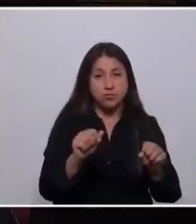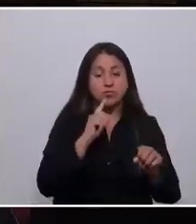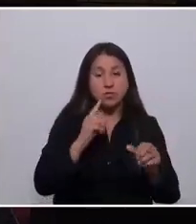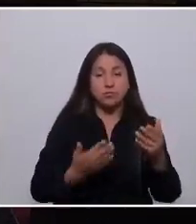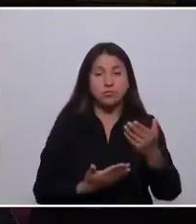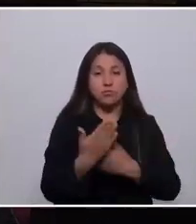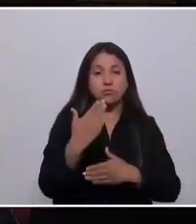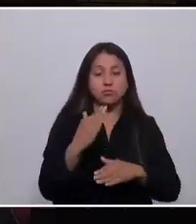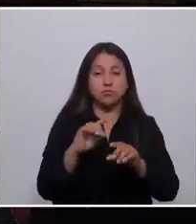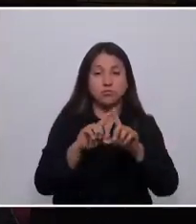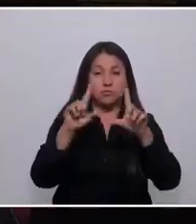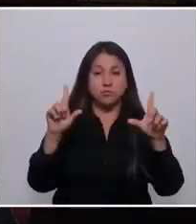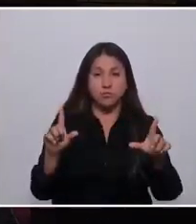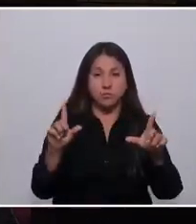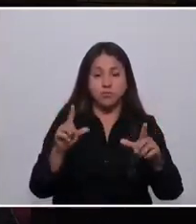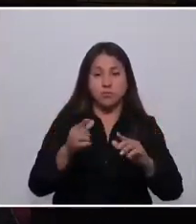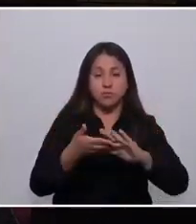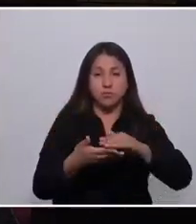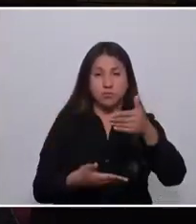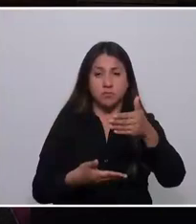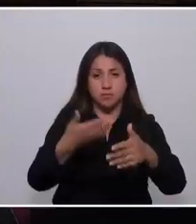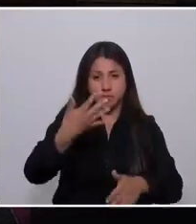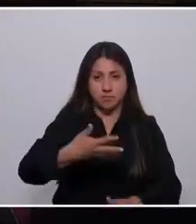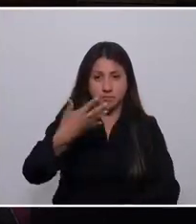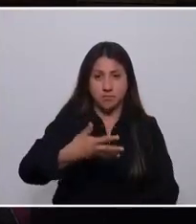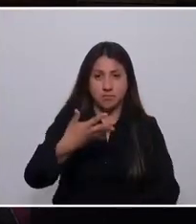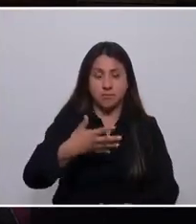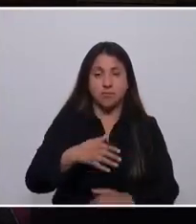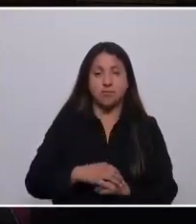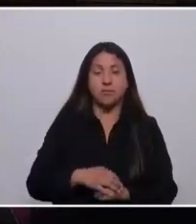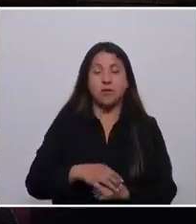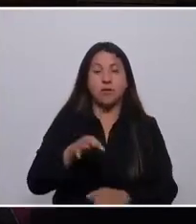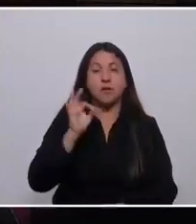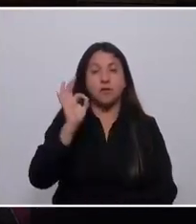publicado en el pupitre digital correspondiente a la sesión de hoy.